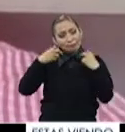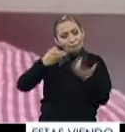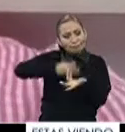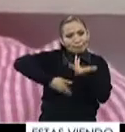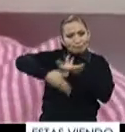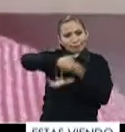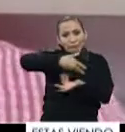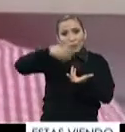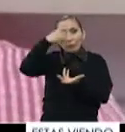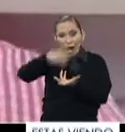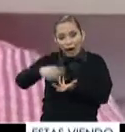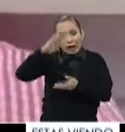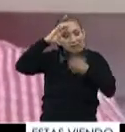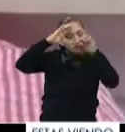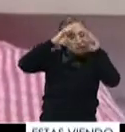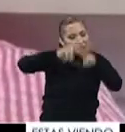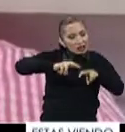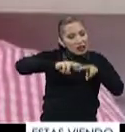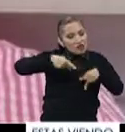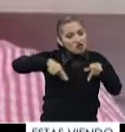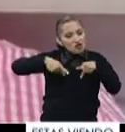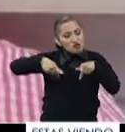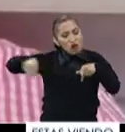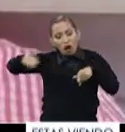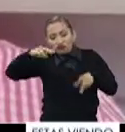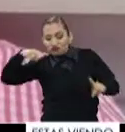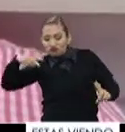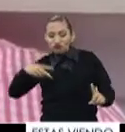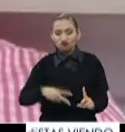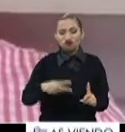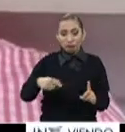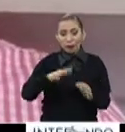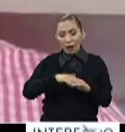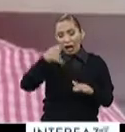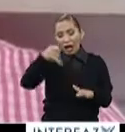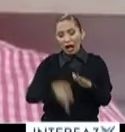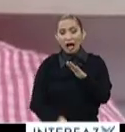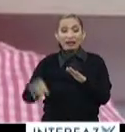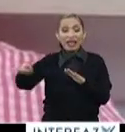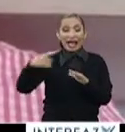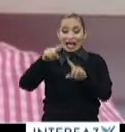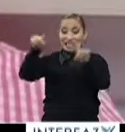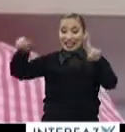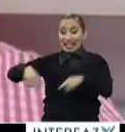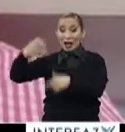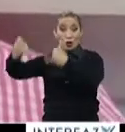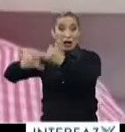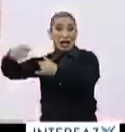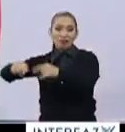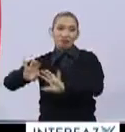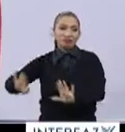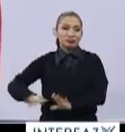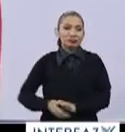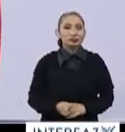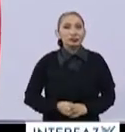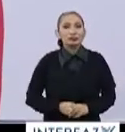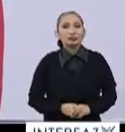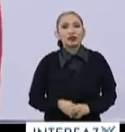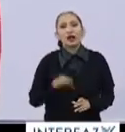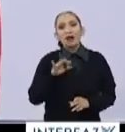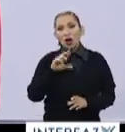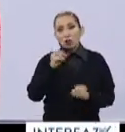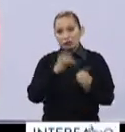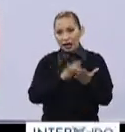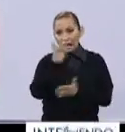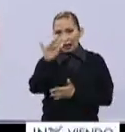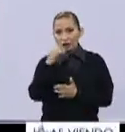combinación para pensar justamente el fútbol desde una perspectiva que vaya más allá de la cancha directamente. Franco,